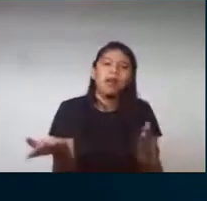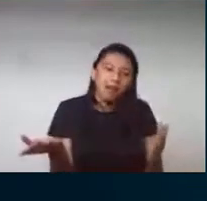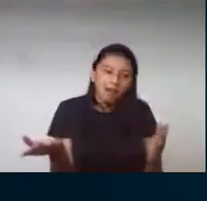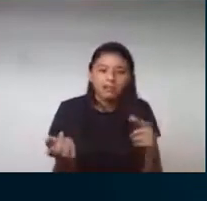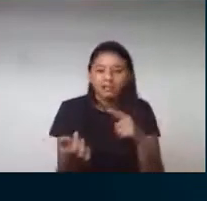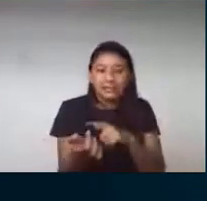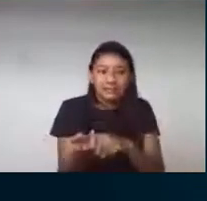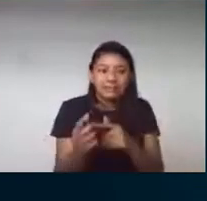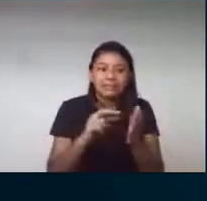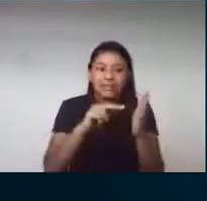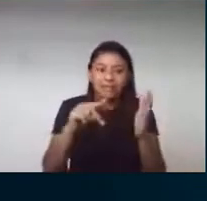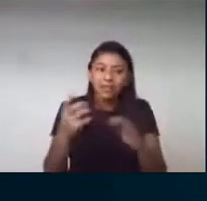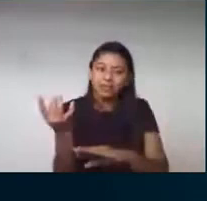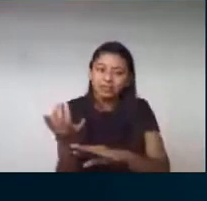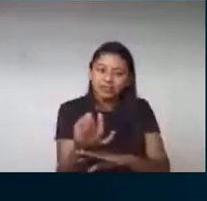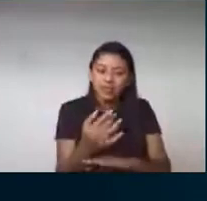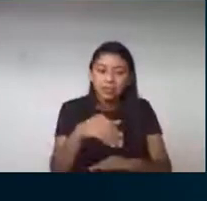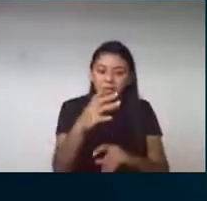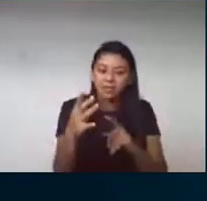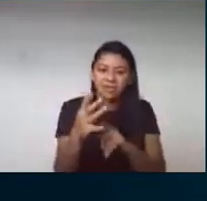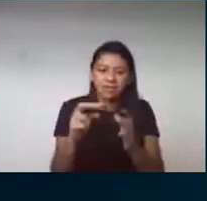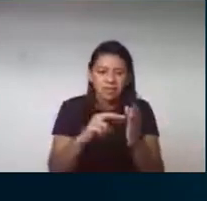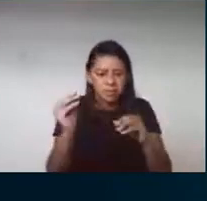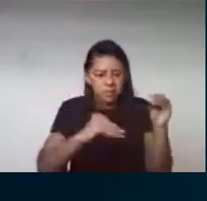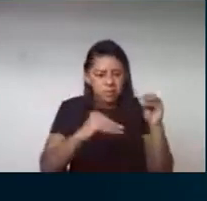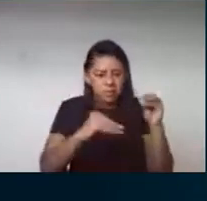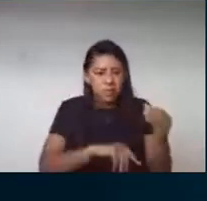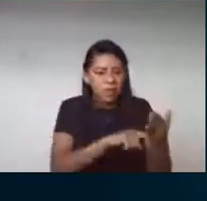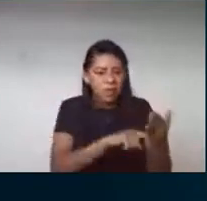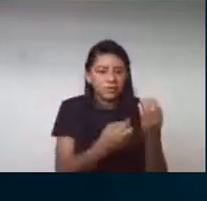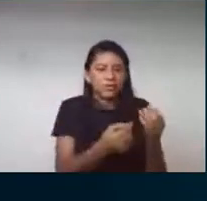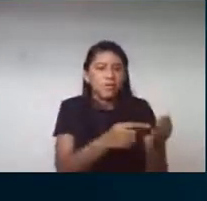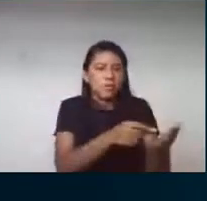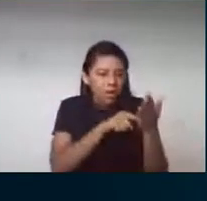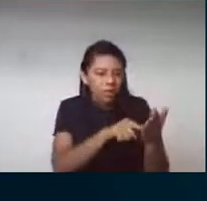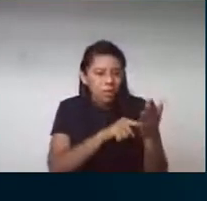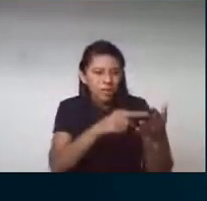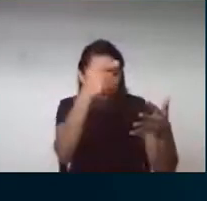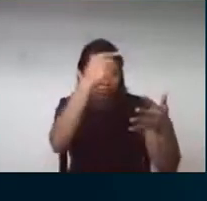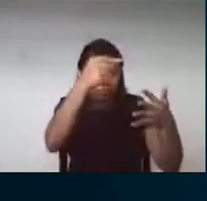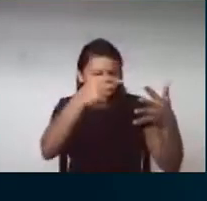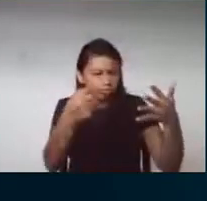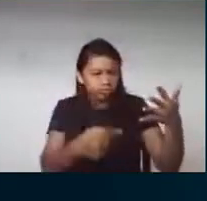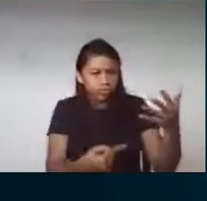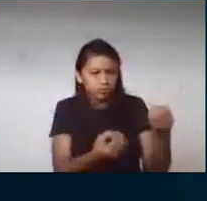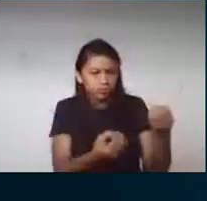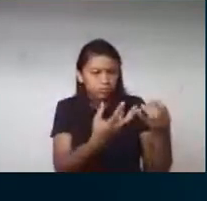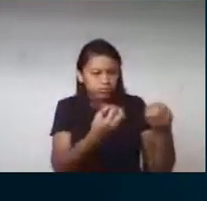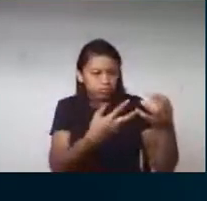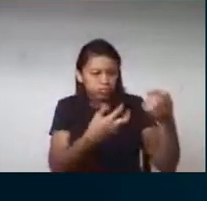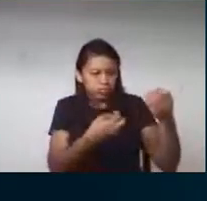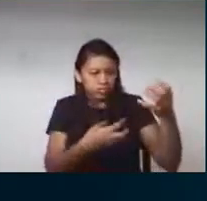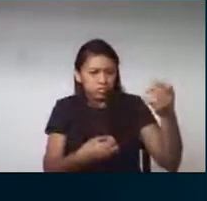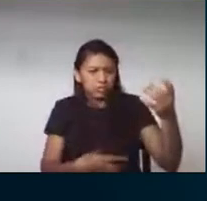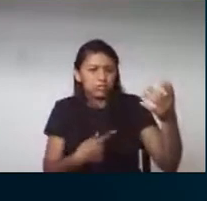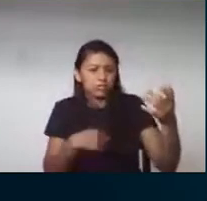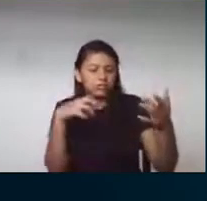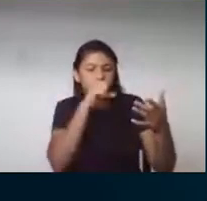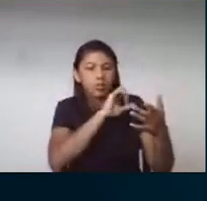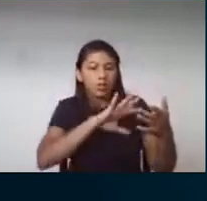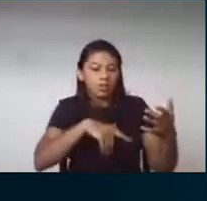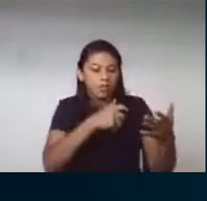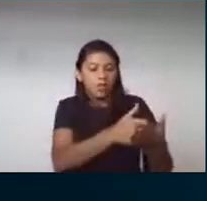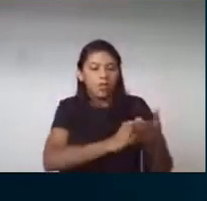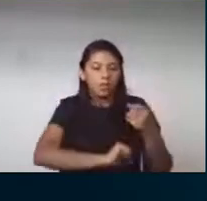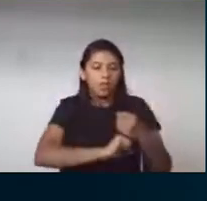más informado, que me permite conocer más detalles sobre el proceso y una mejor decisión, una mejor toma de decisiones es la decisión